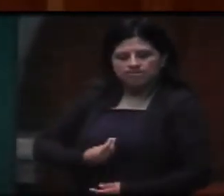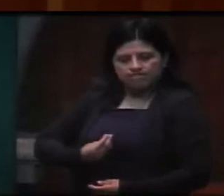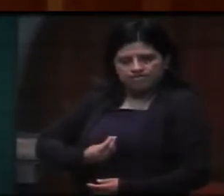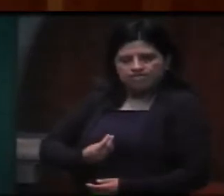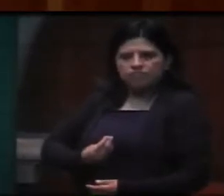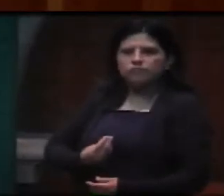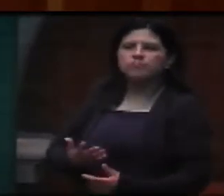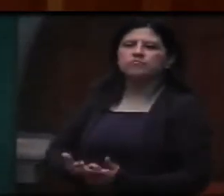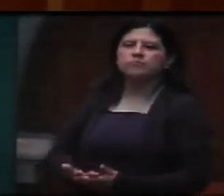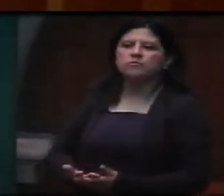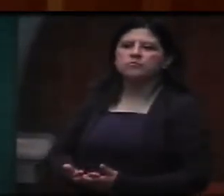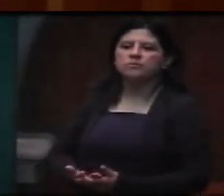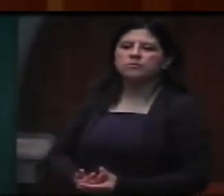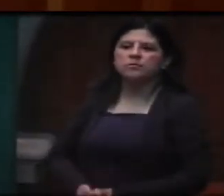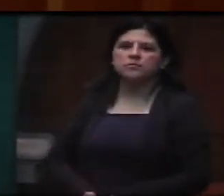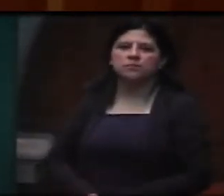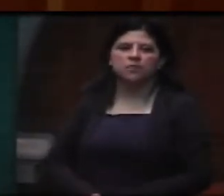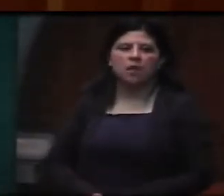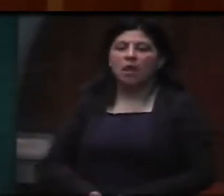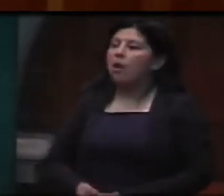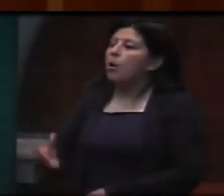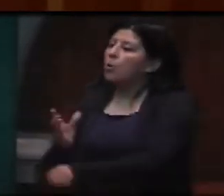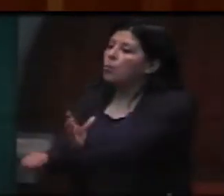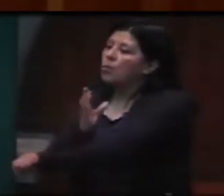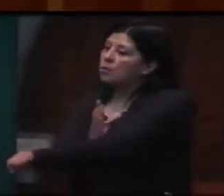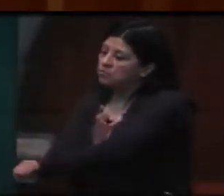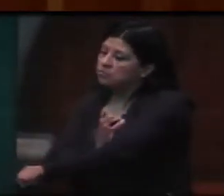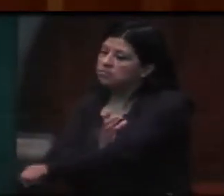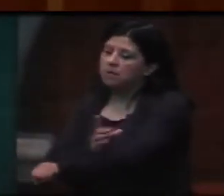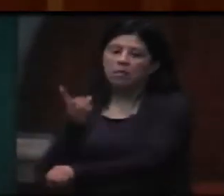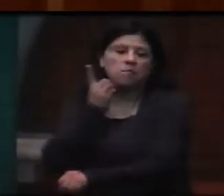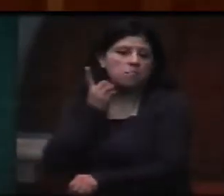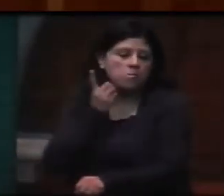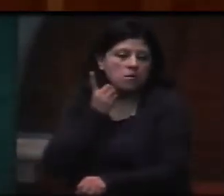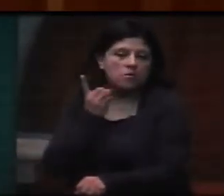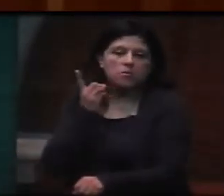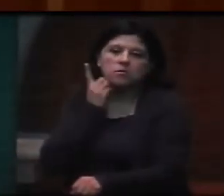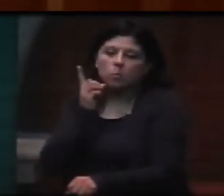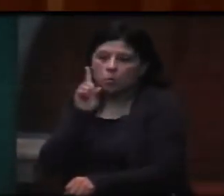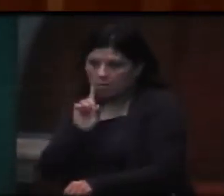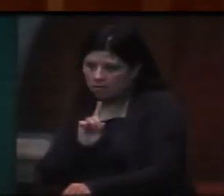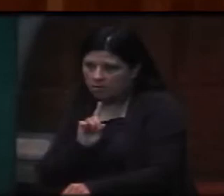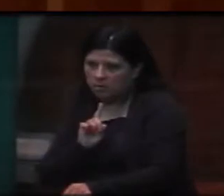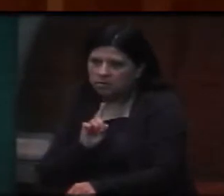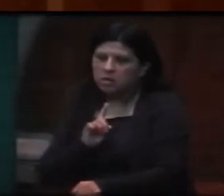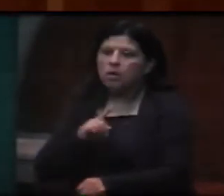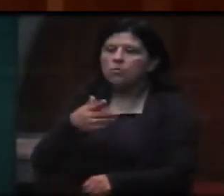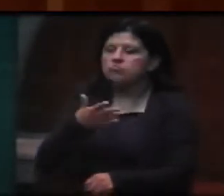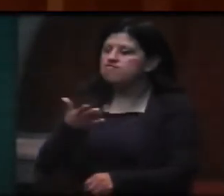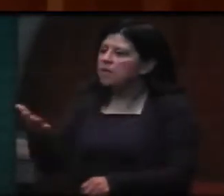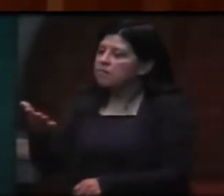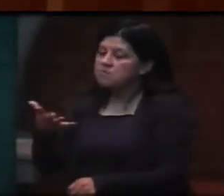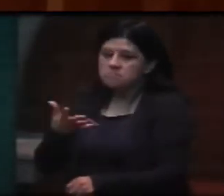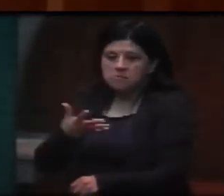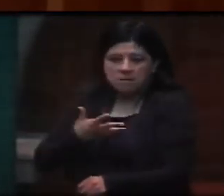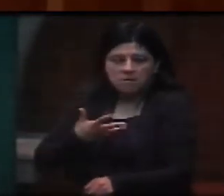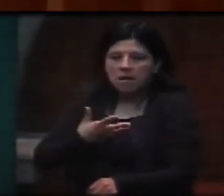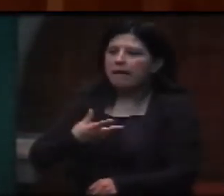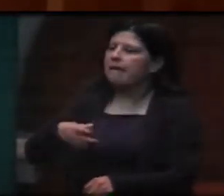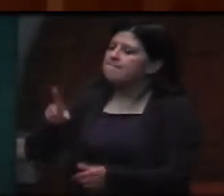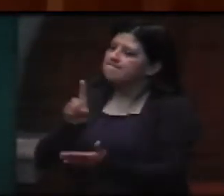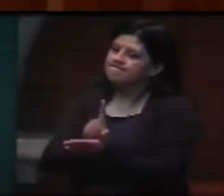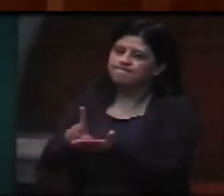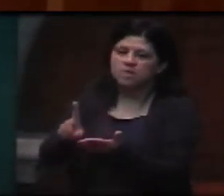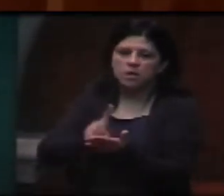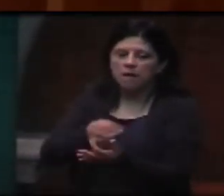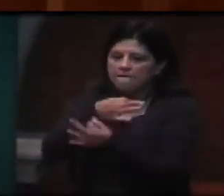Compañeras y compañeros diputados, así como los diferentes medios de comunicación tienen el derecho a informar, es nuestra